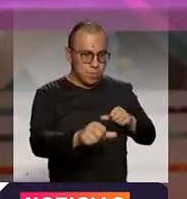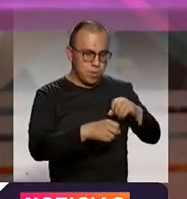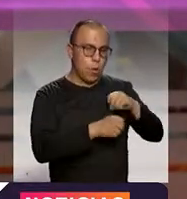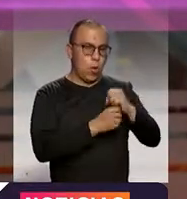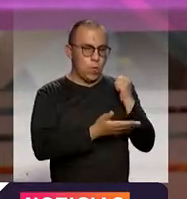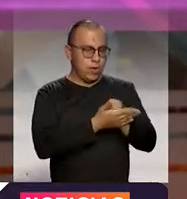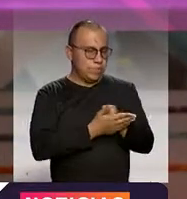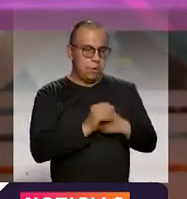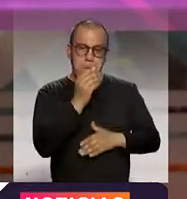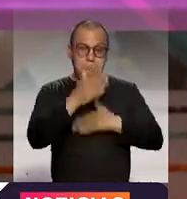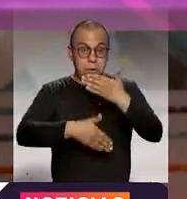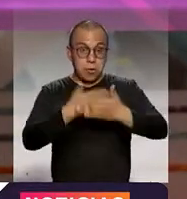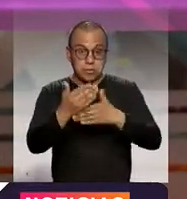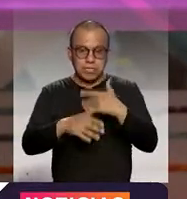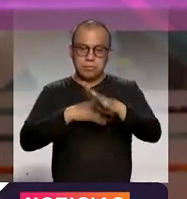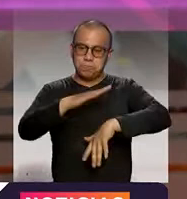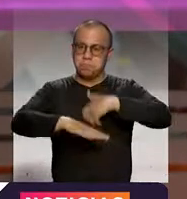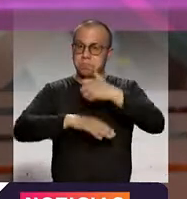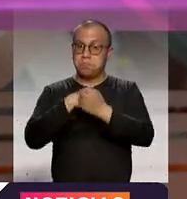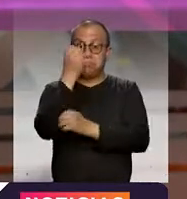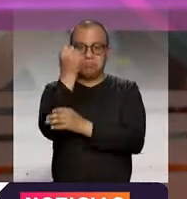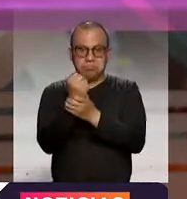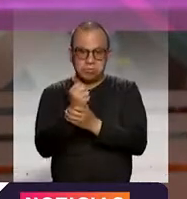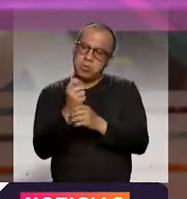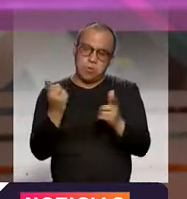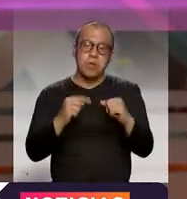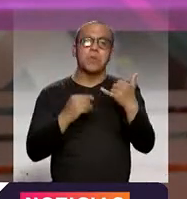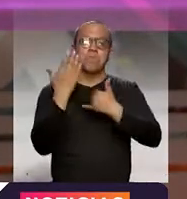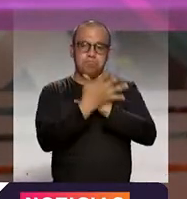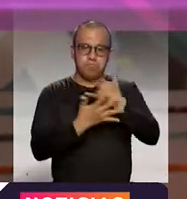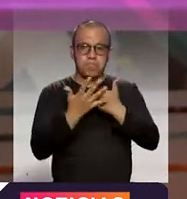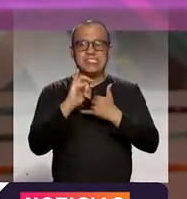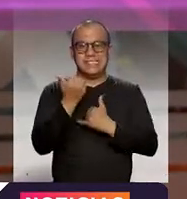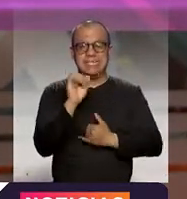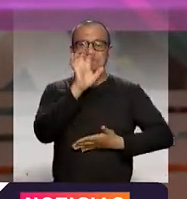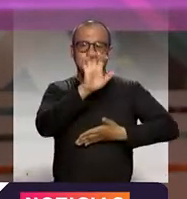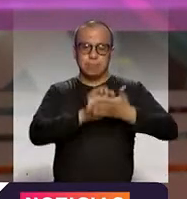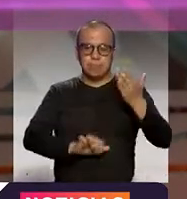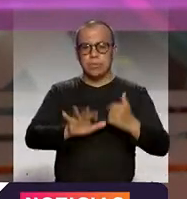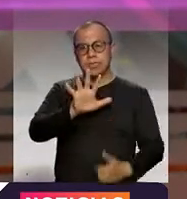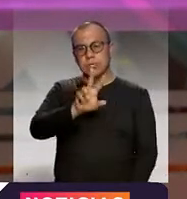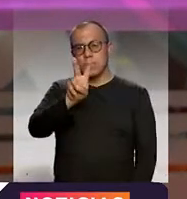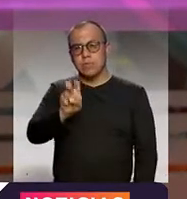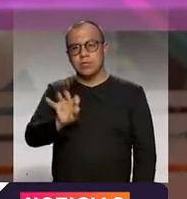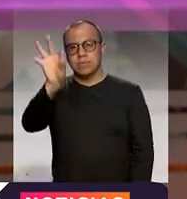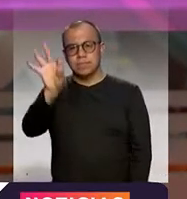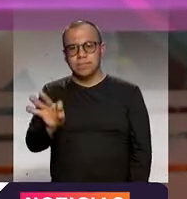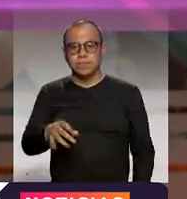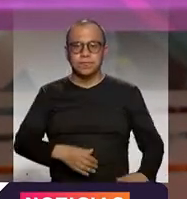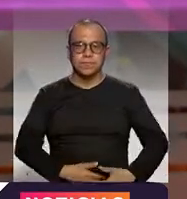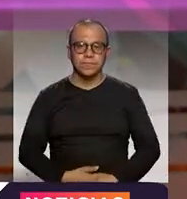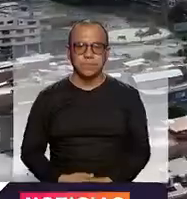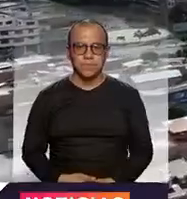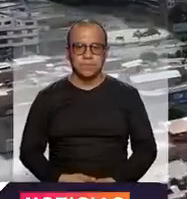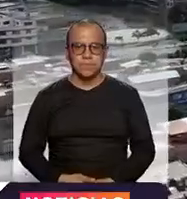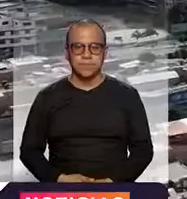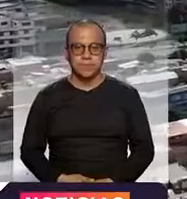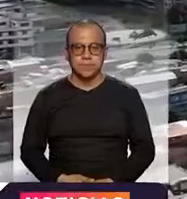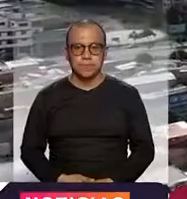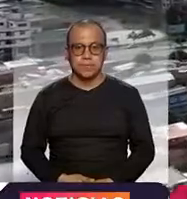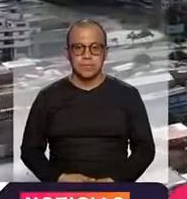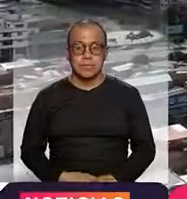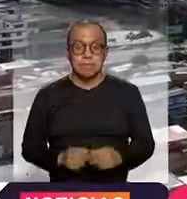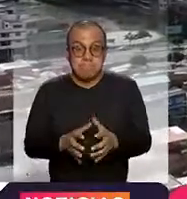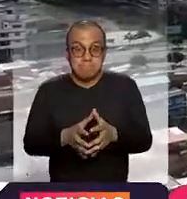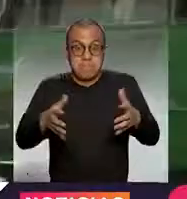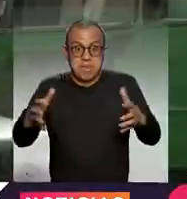registró caídas en los procesos de reciclaje, mientras el país tuvo una reducción del 57%. La